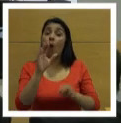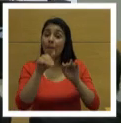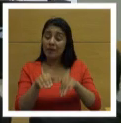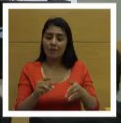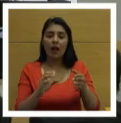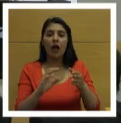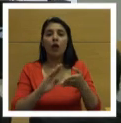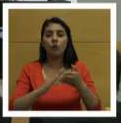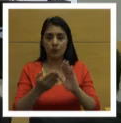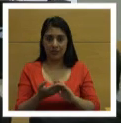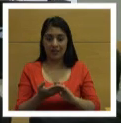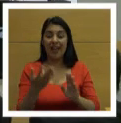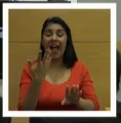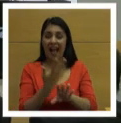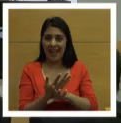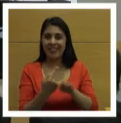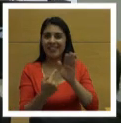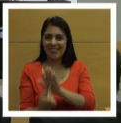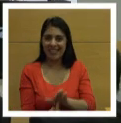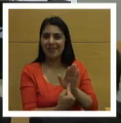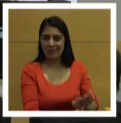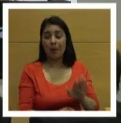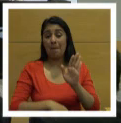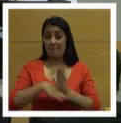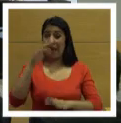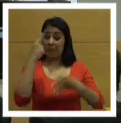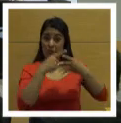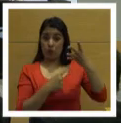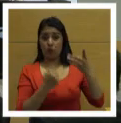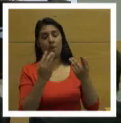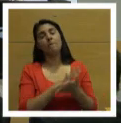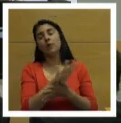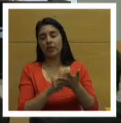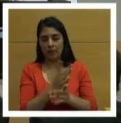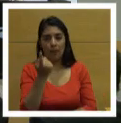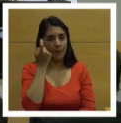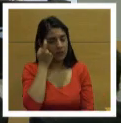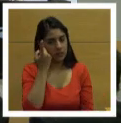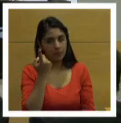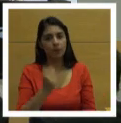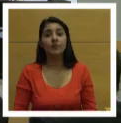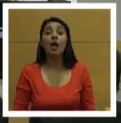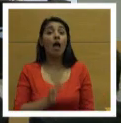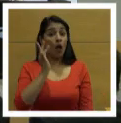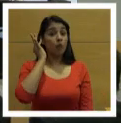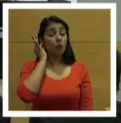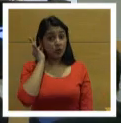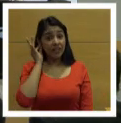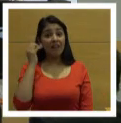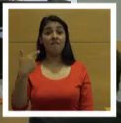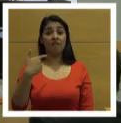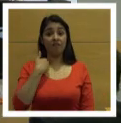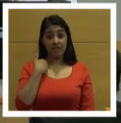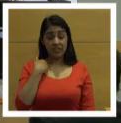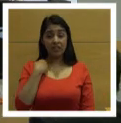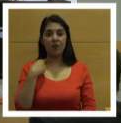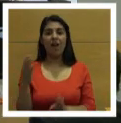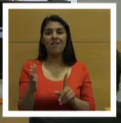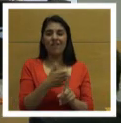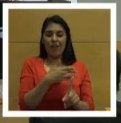de discriminación entrecruzadas. Pensemos, por ejemplo, en mujeres víctimas de violencia de